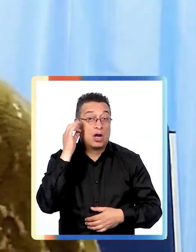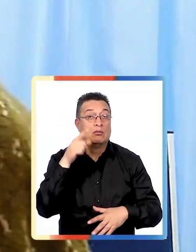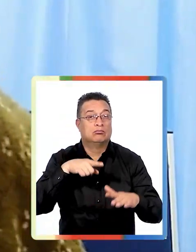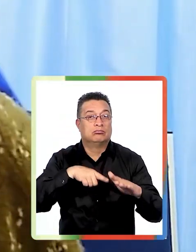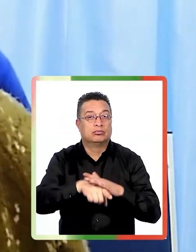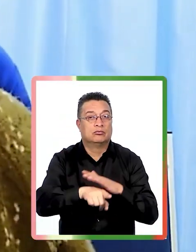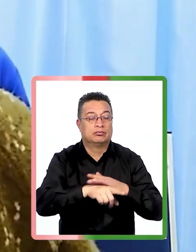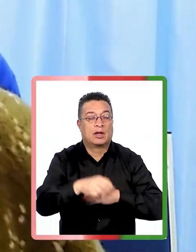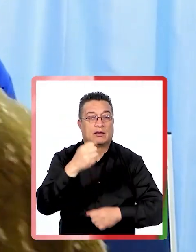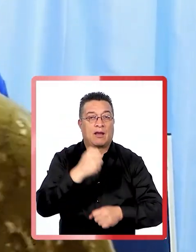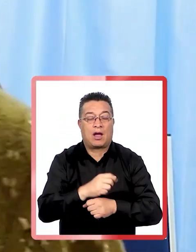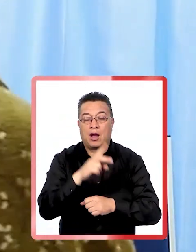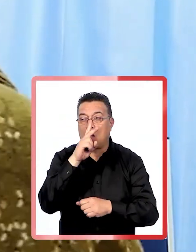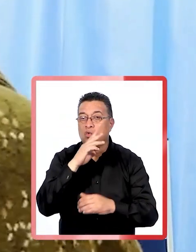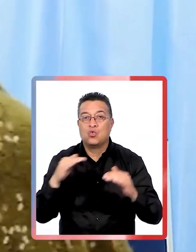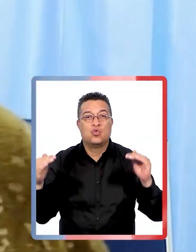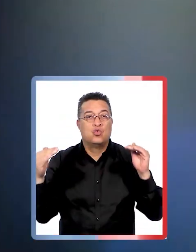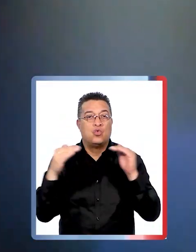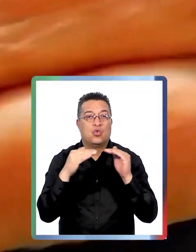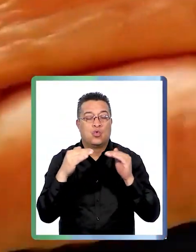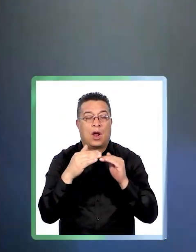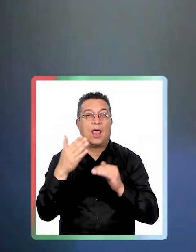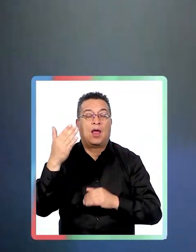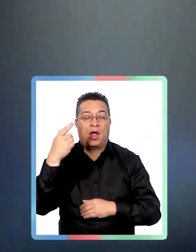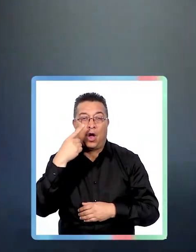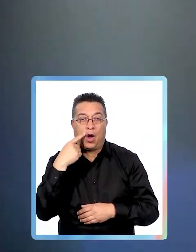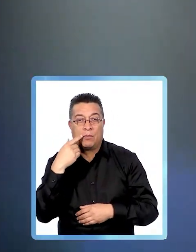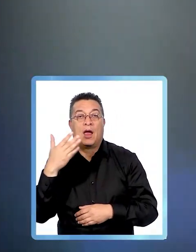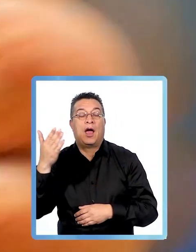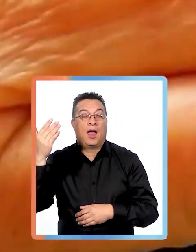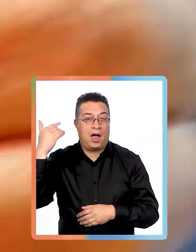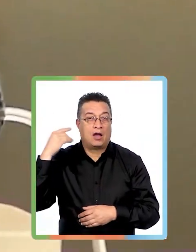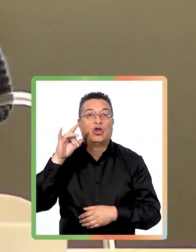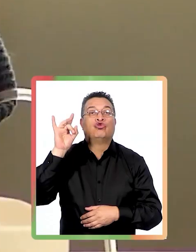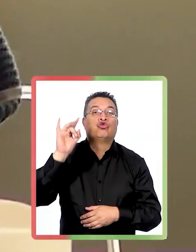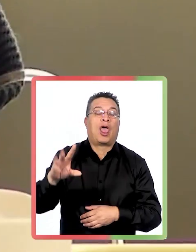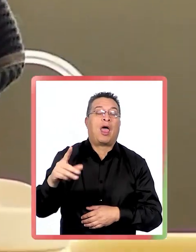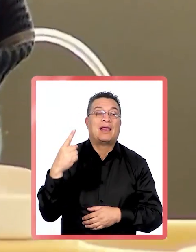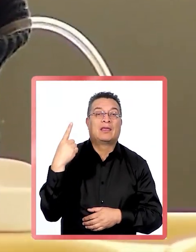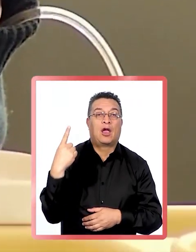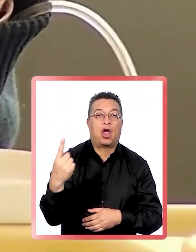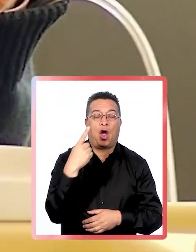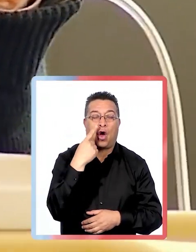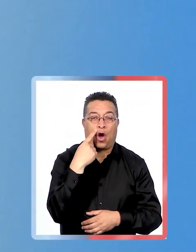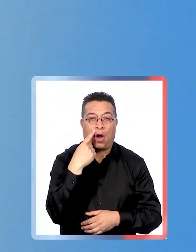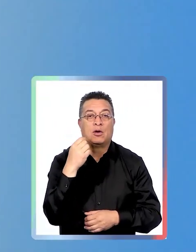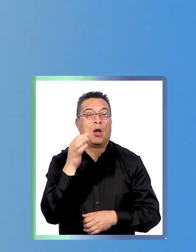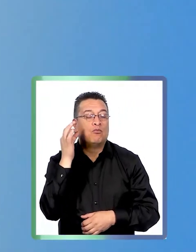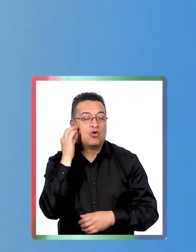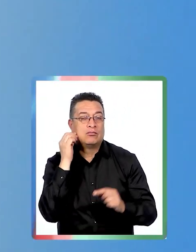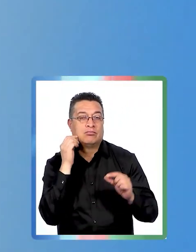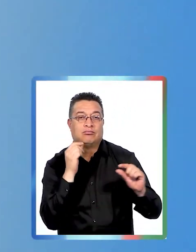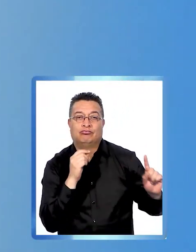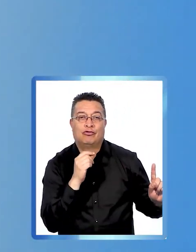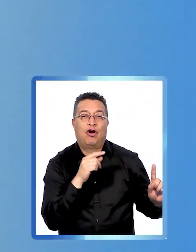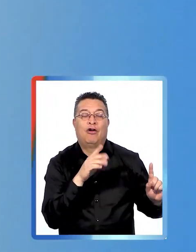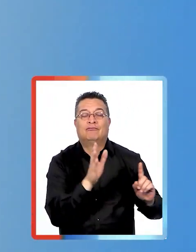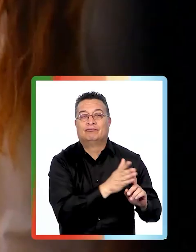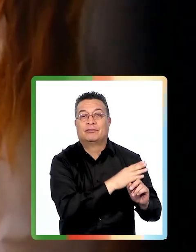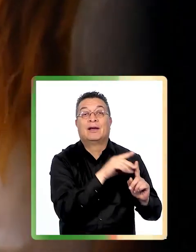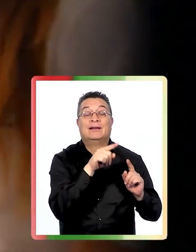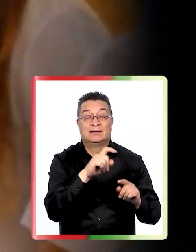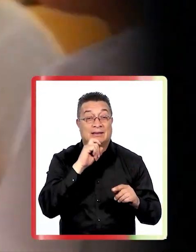la fuerza laboral de la misma manera que antes estaban incorporados prácticamente solo los hombres, los varones. Y